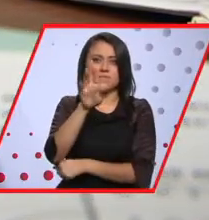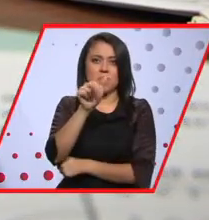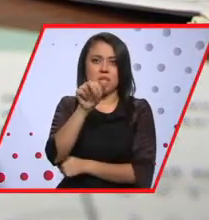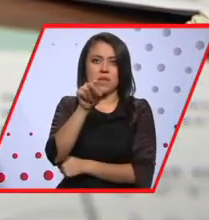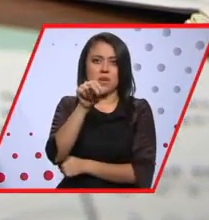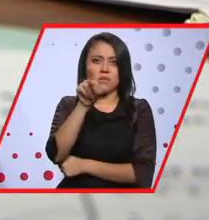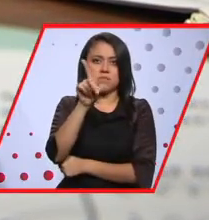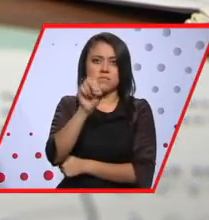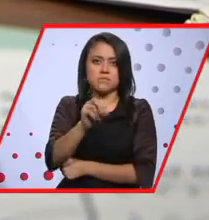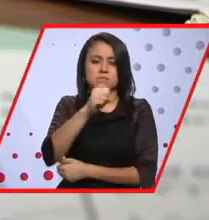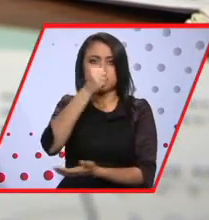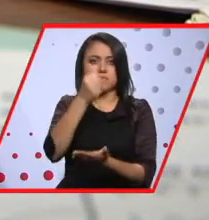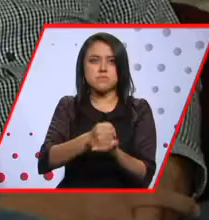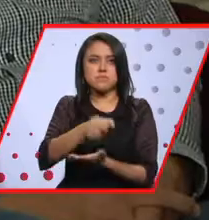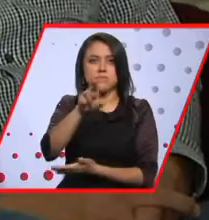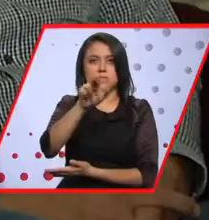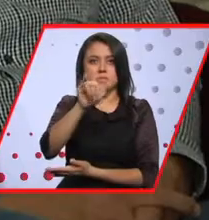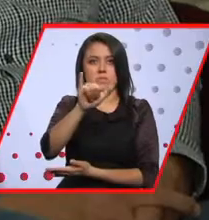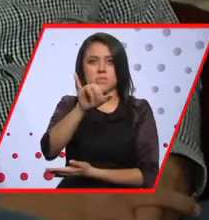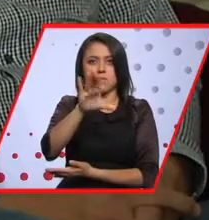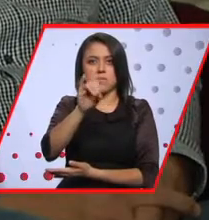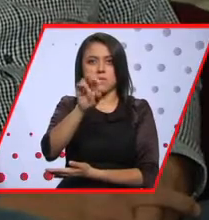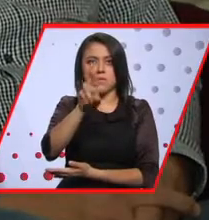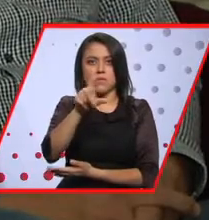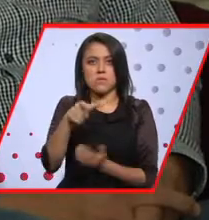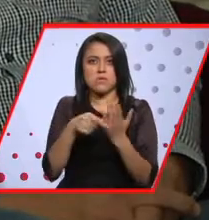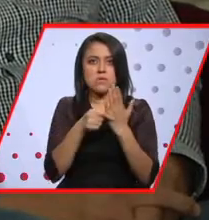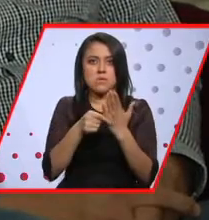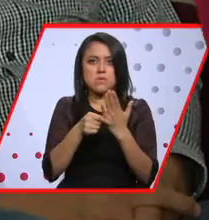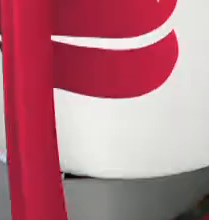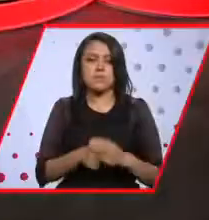Guerrero, Ricardo Solavac, a quien corresponda.